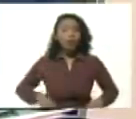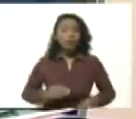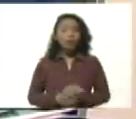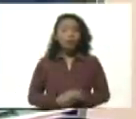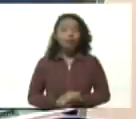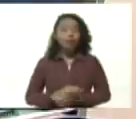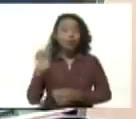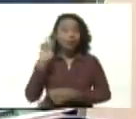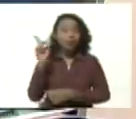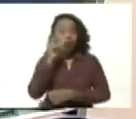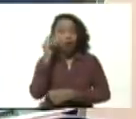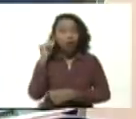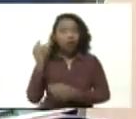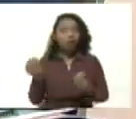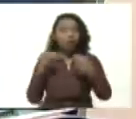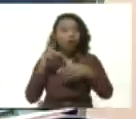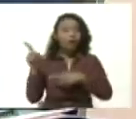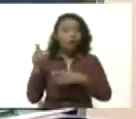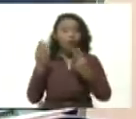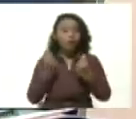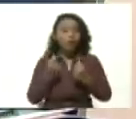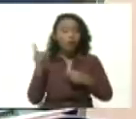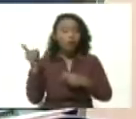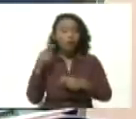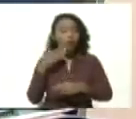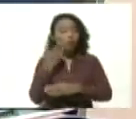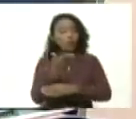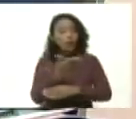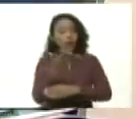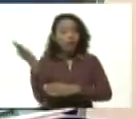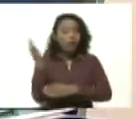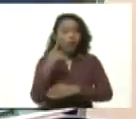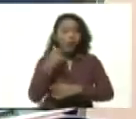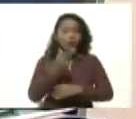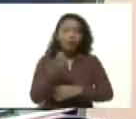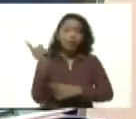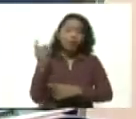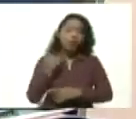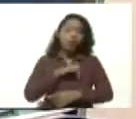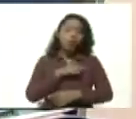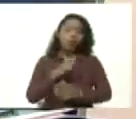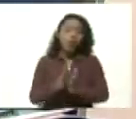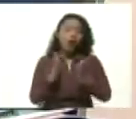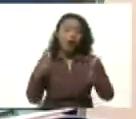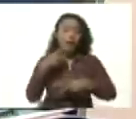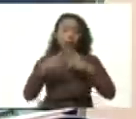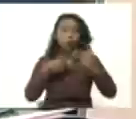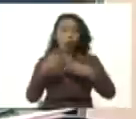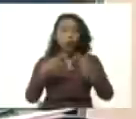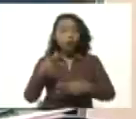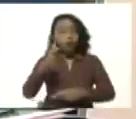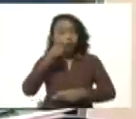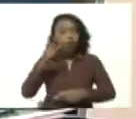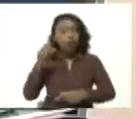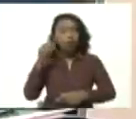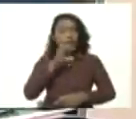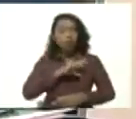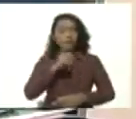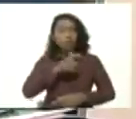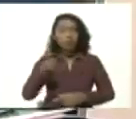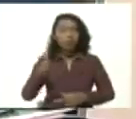los venezolanos, de acuerdo a todas esas cifras que usted ha venido diciendo. Nosotros aquí sí tenemos una gran política de seguridad ciudadana que hemos venido